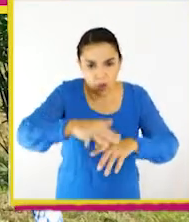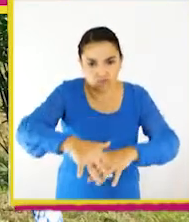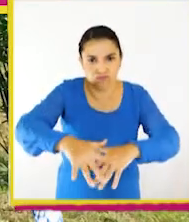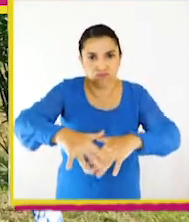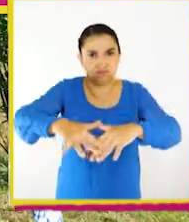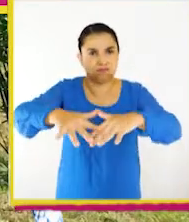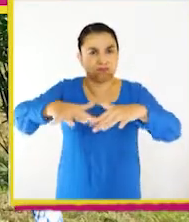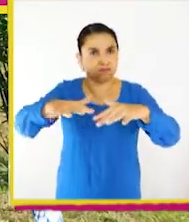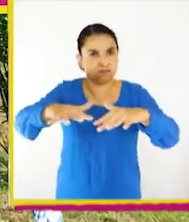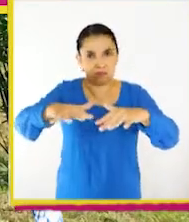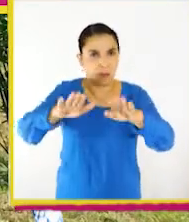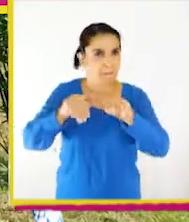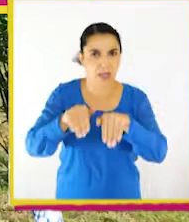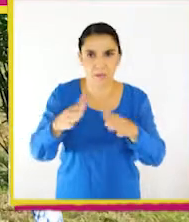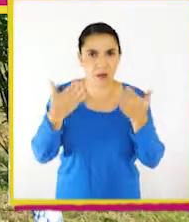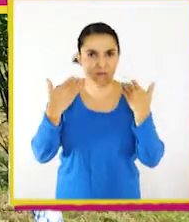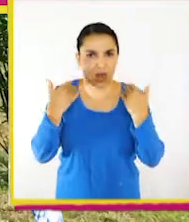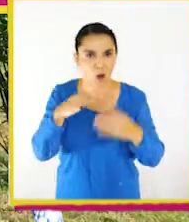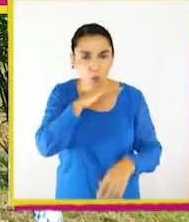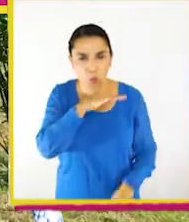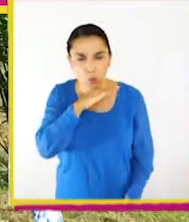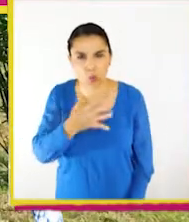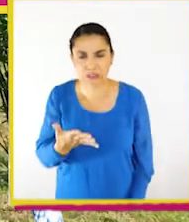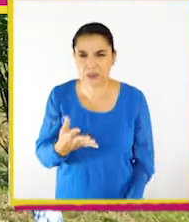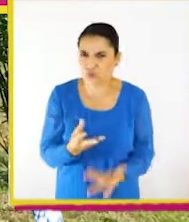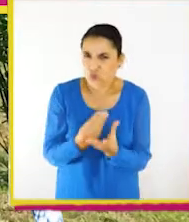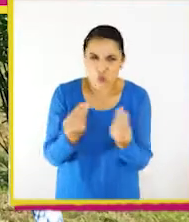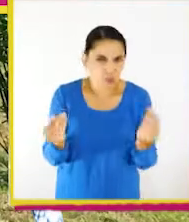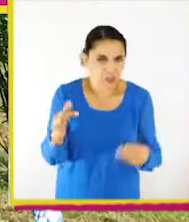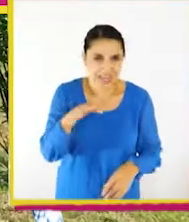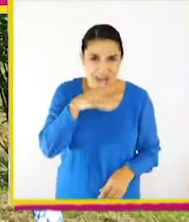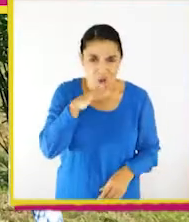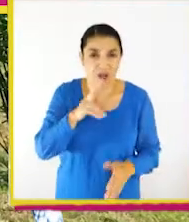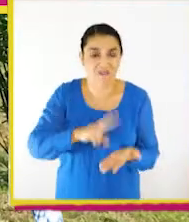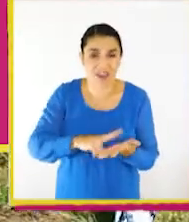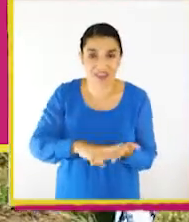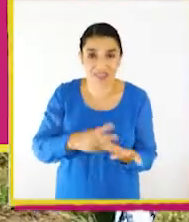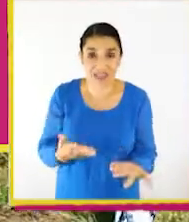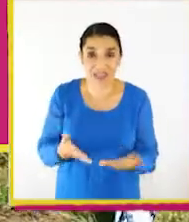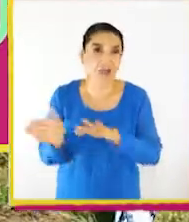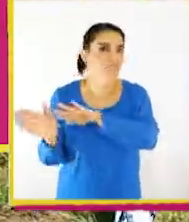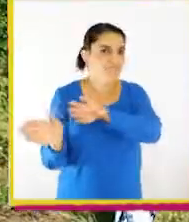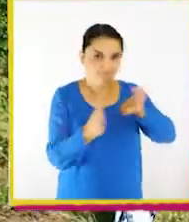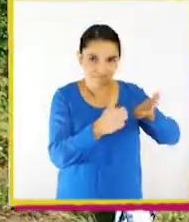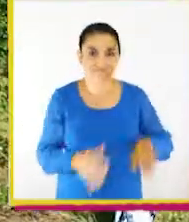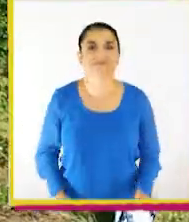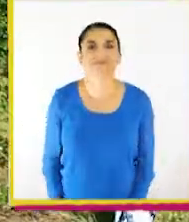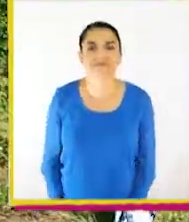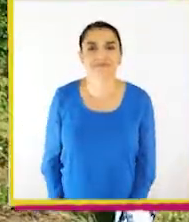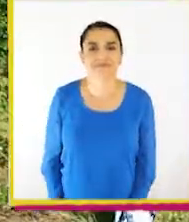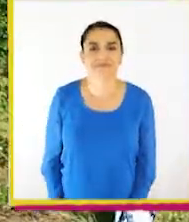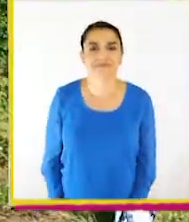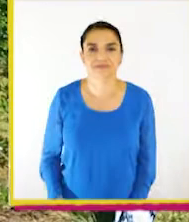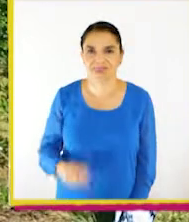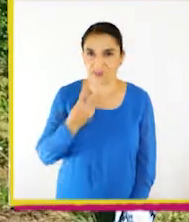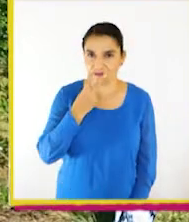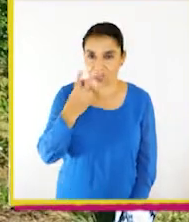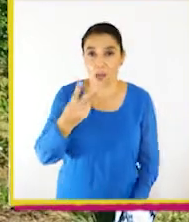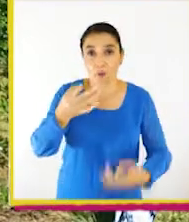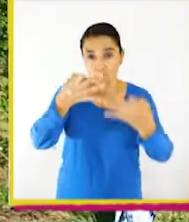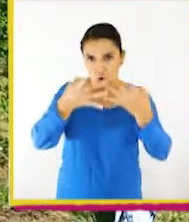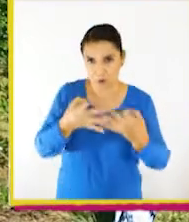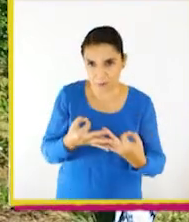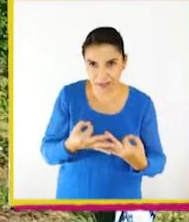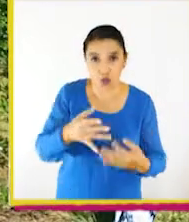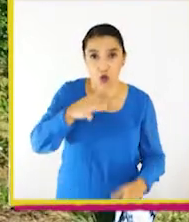inflable, pequeña, de la que se usan en el verano. Es mucha agua, ¿verdad? Ahora saquemos esto.